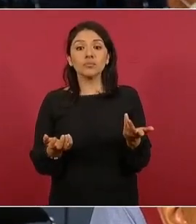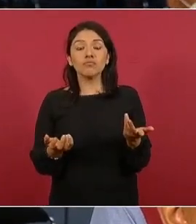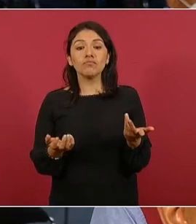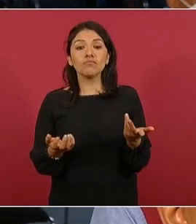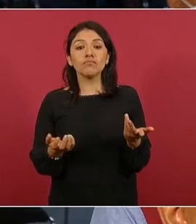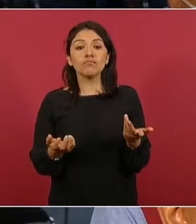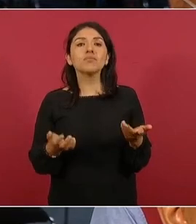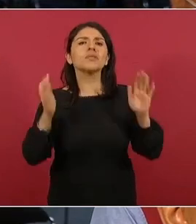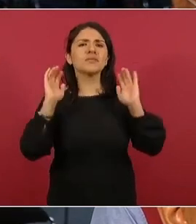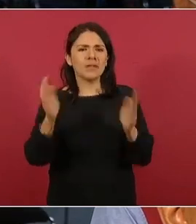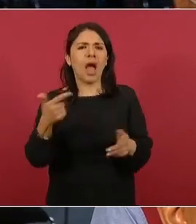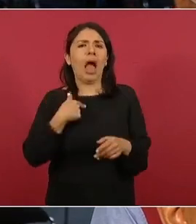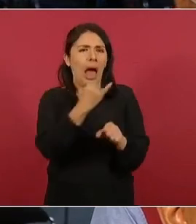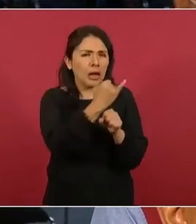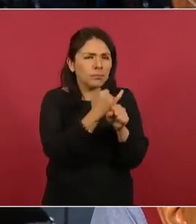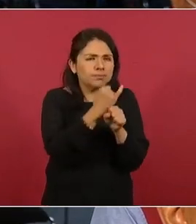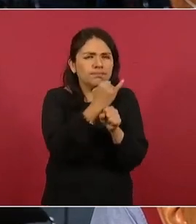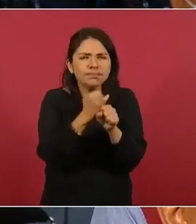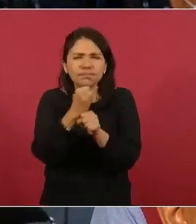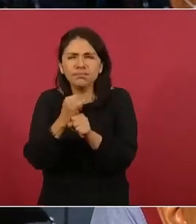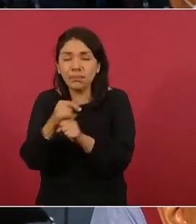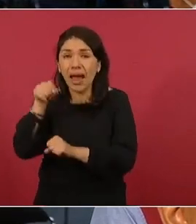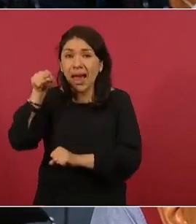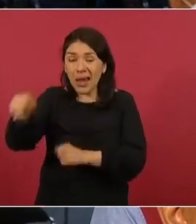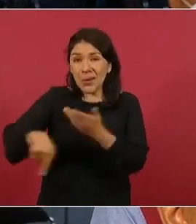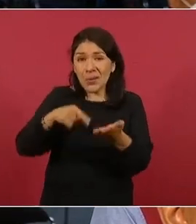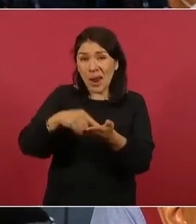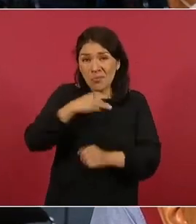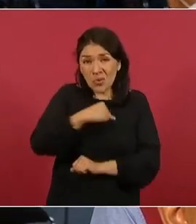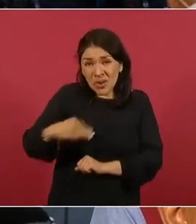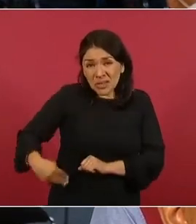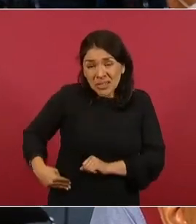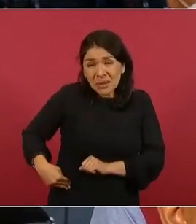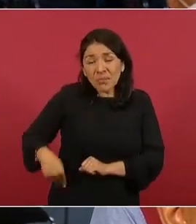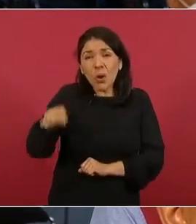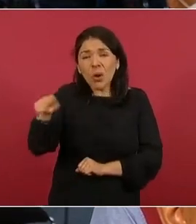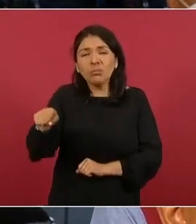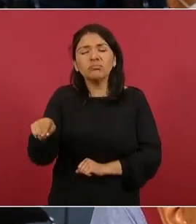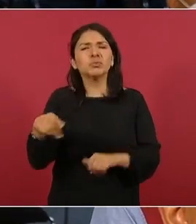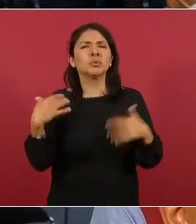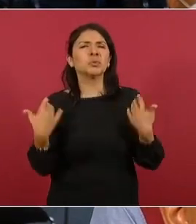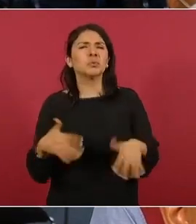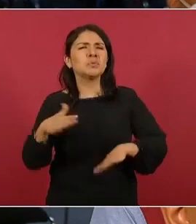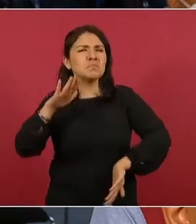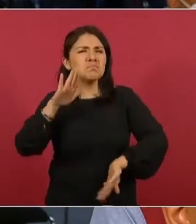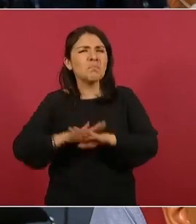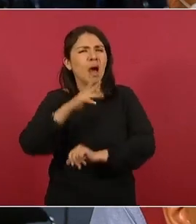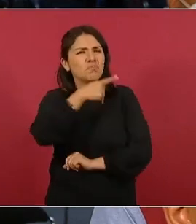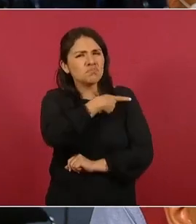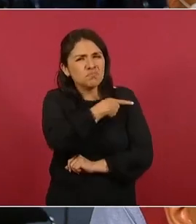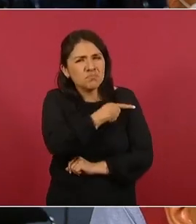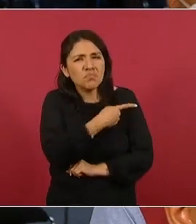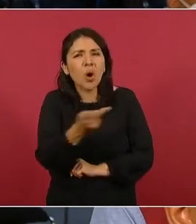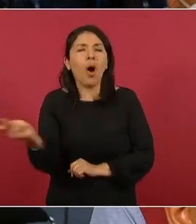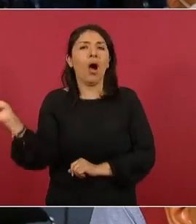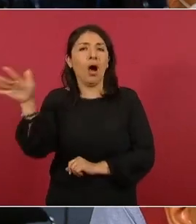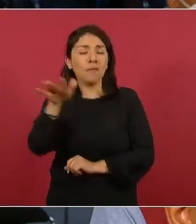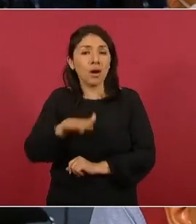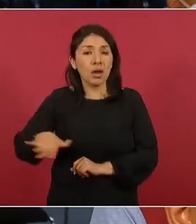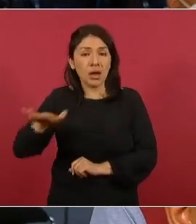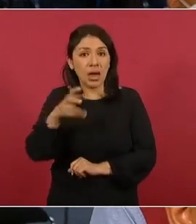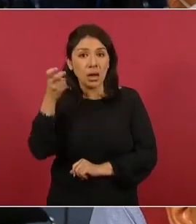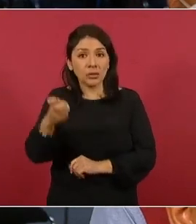hicimos una investigación y es de los municipios con más pobreza que hay,